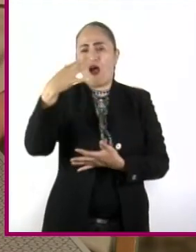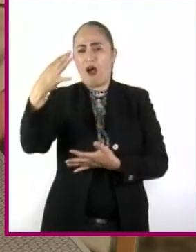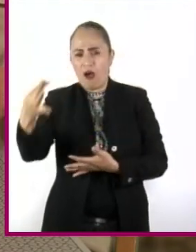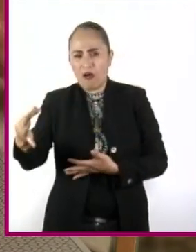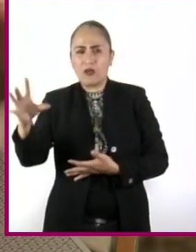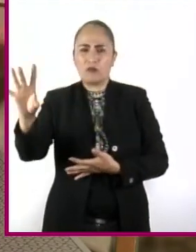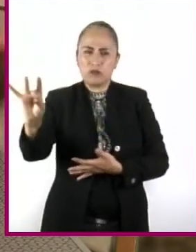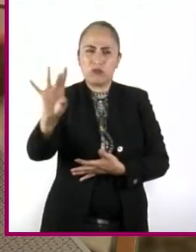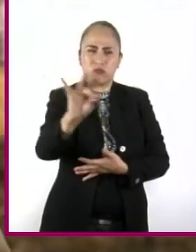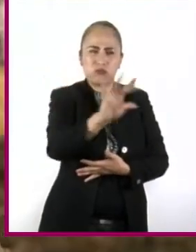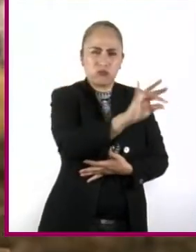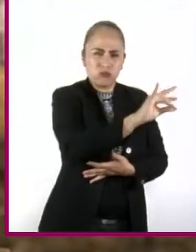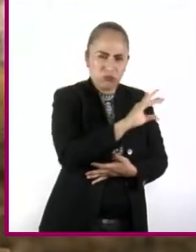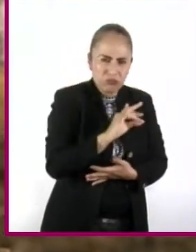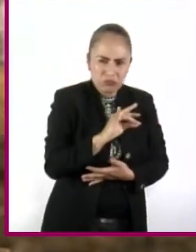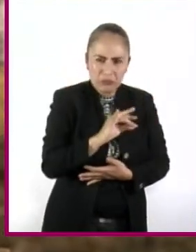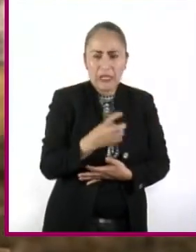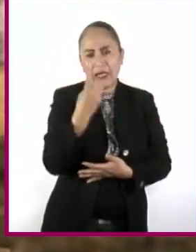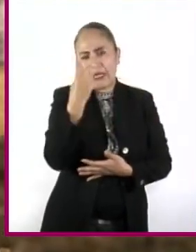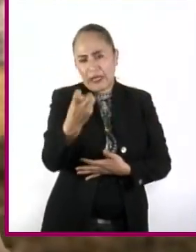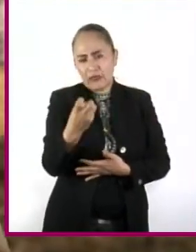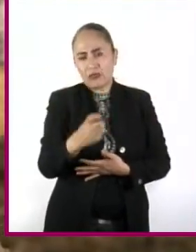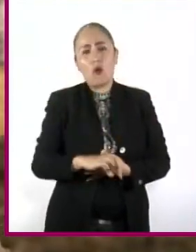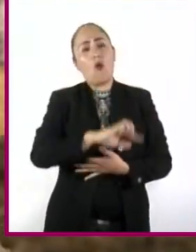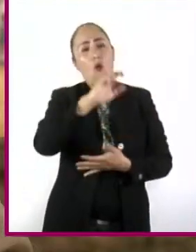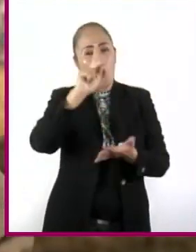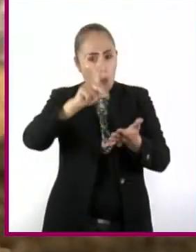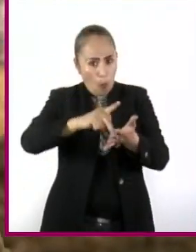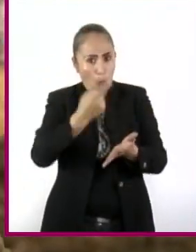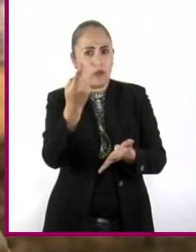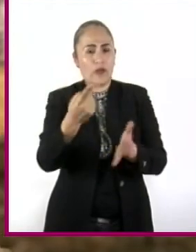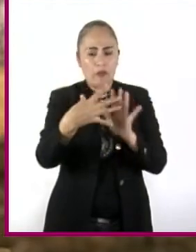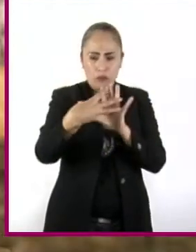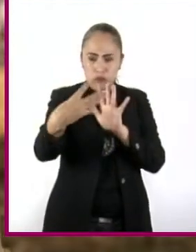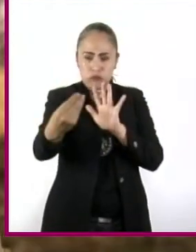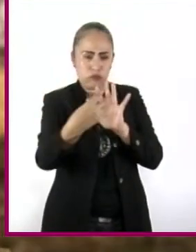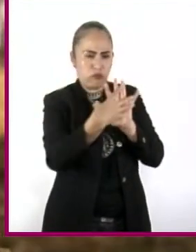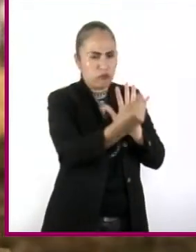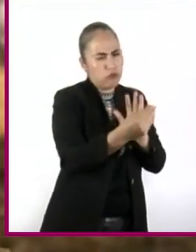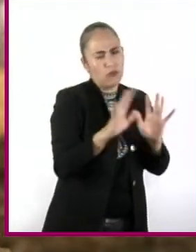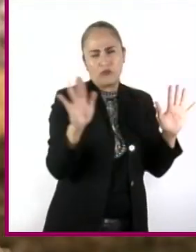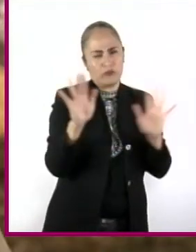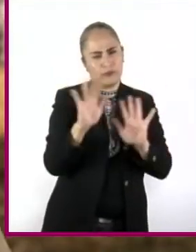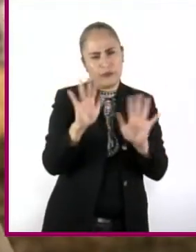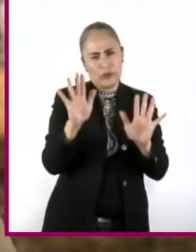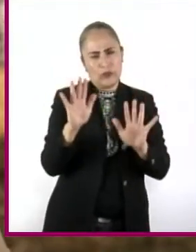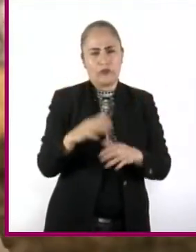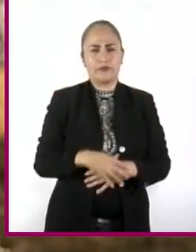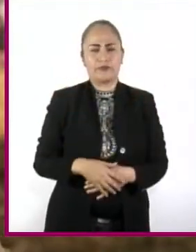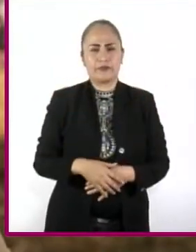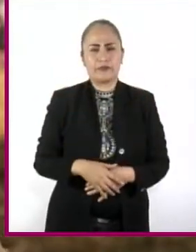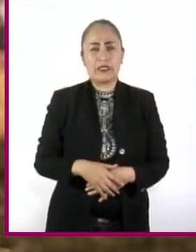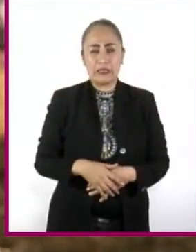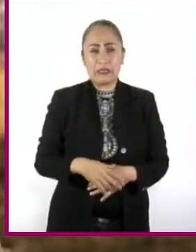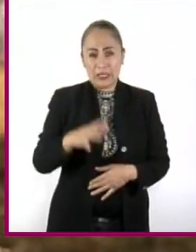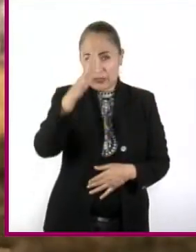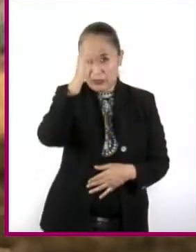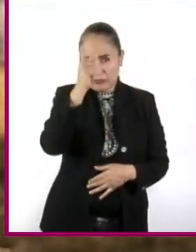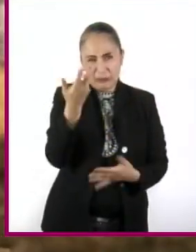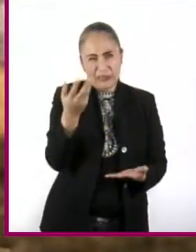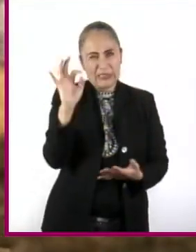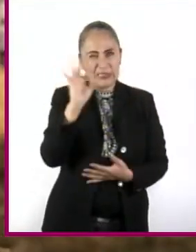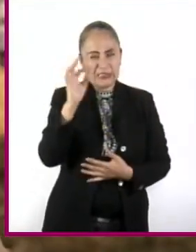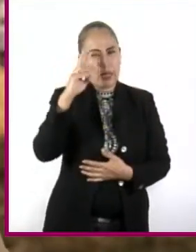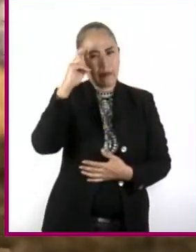nuevos sitios y quizás eso evitó que la historia se repitiera en otros lados. ¿Te imaginas? Lo que ocurrió en el interior de